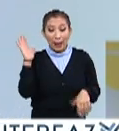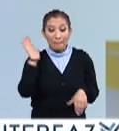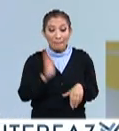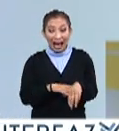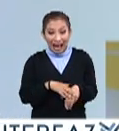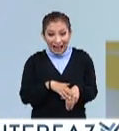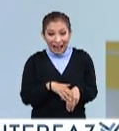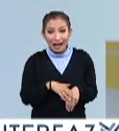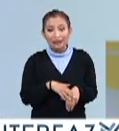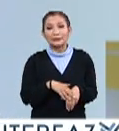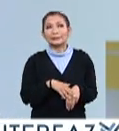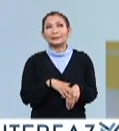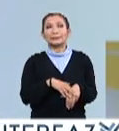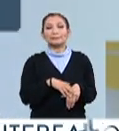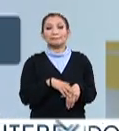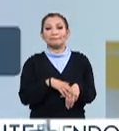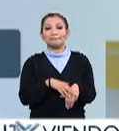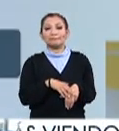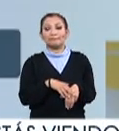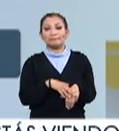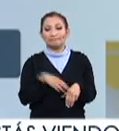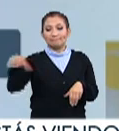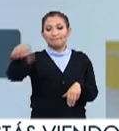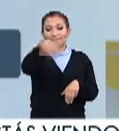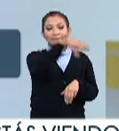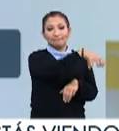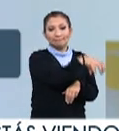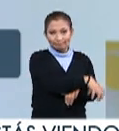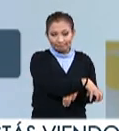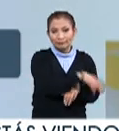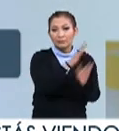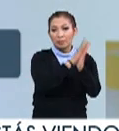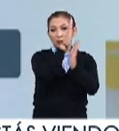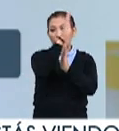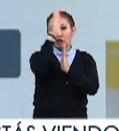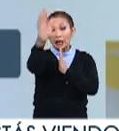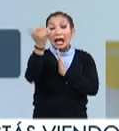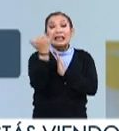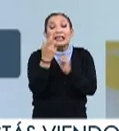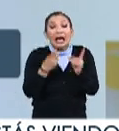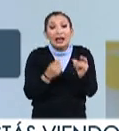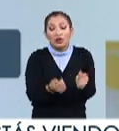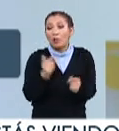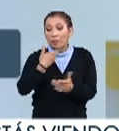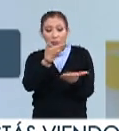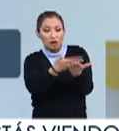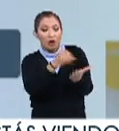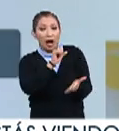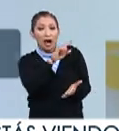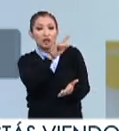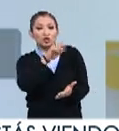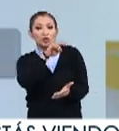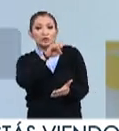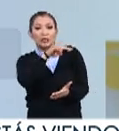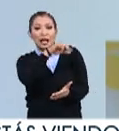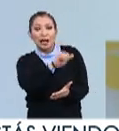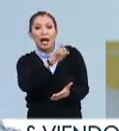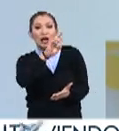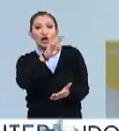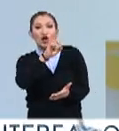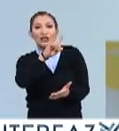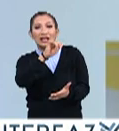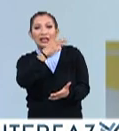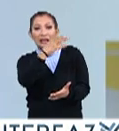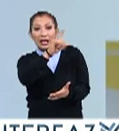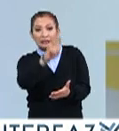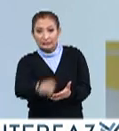el número y calidad de las bibliotecas, como demandó Azucena Rodríguez, y a